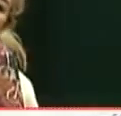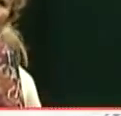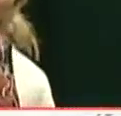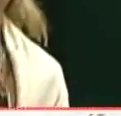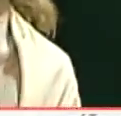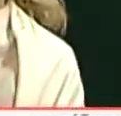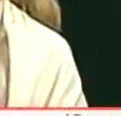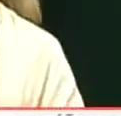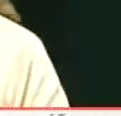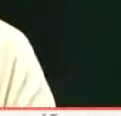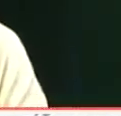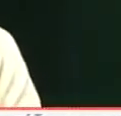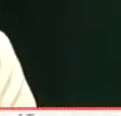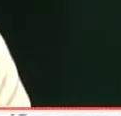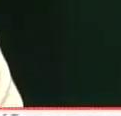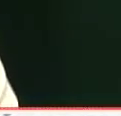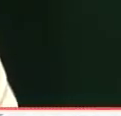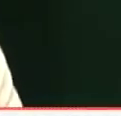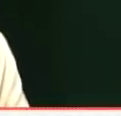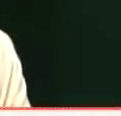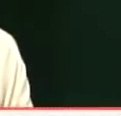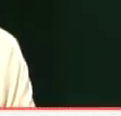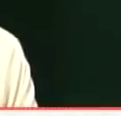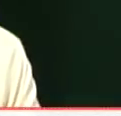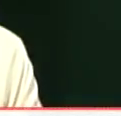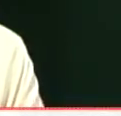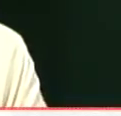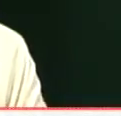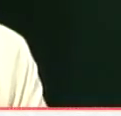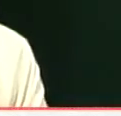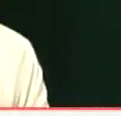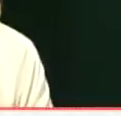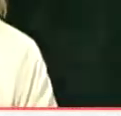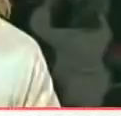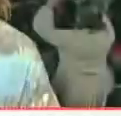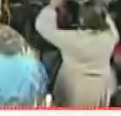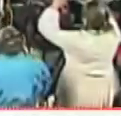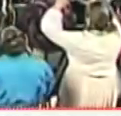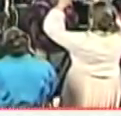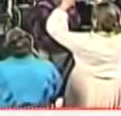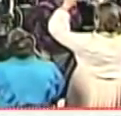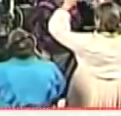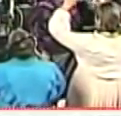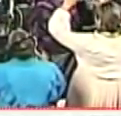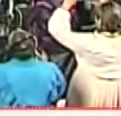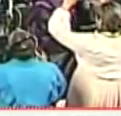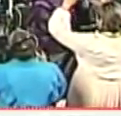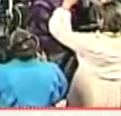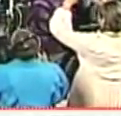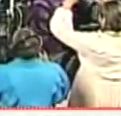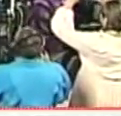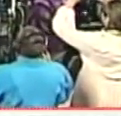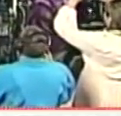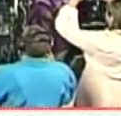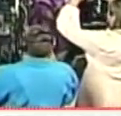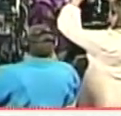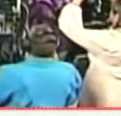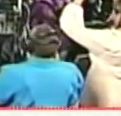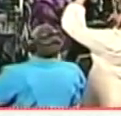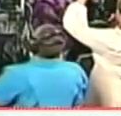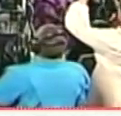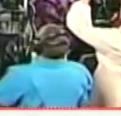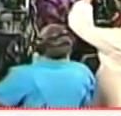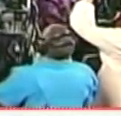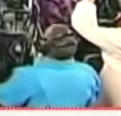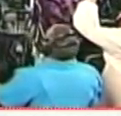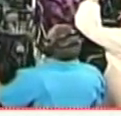Iniciamos esta transmisión desde el Salón Boyacá del Palacio de Miraflores, donde a esta hora el presidente Nicolás Maduro